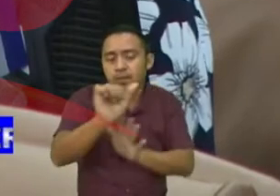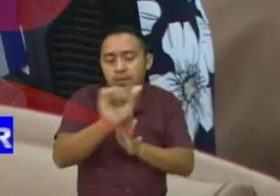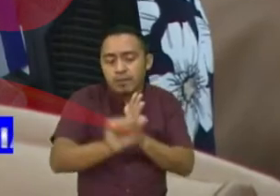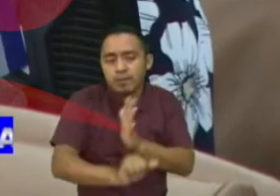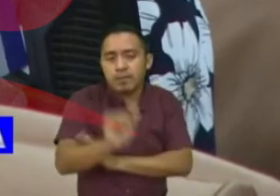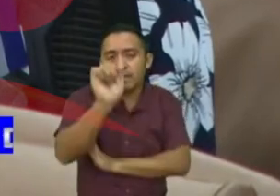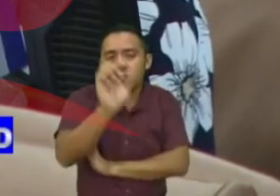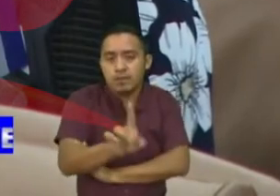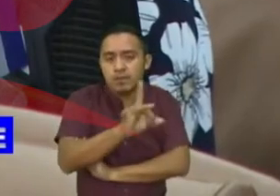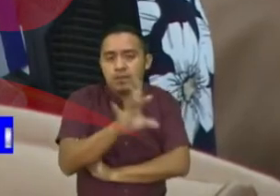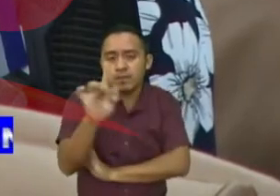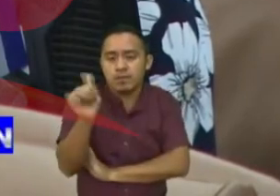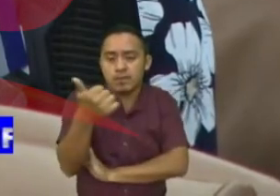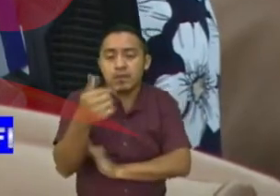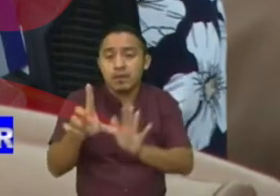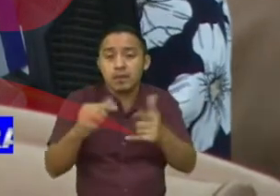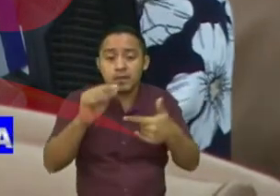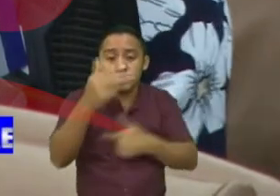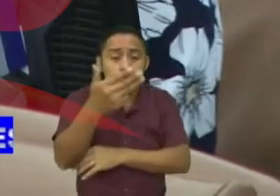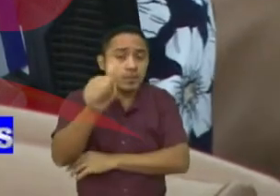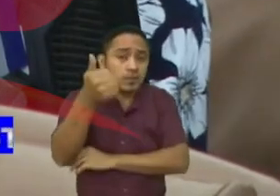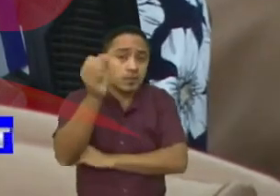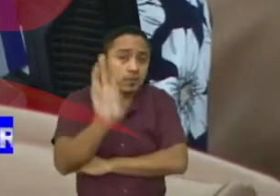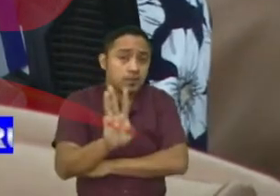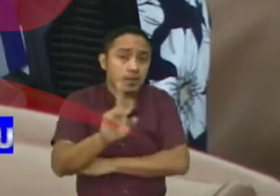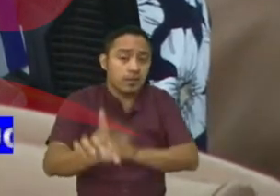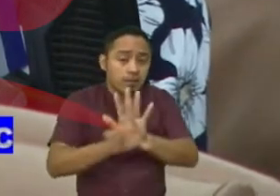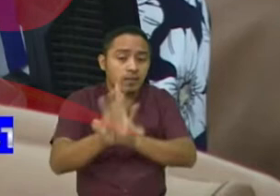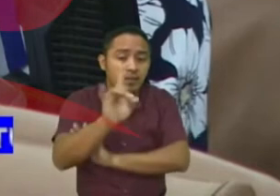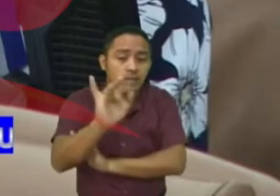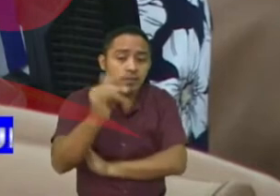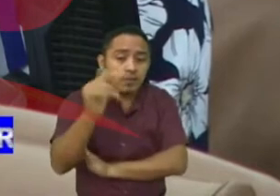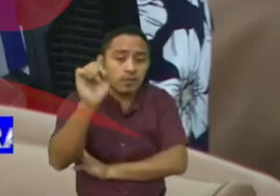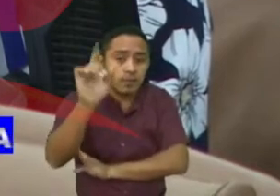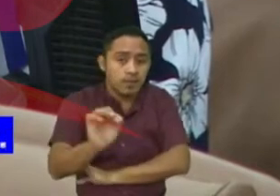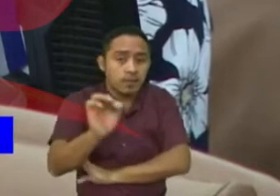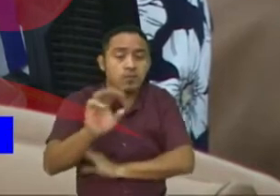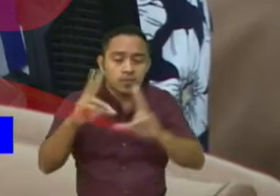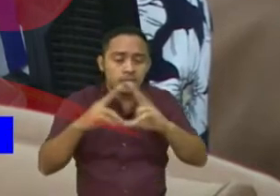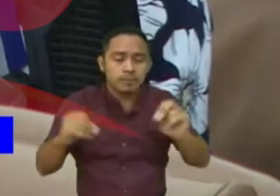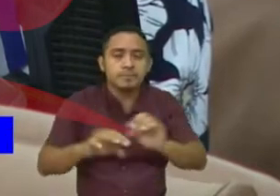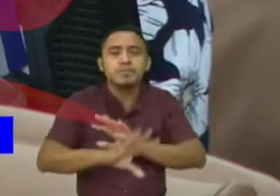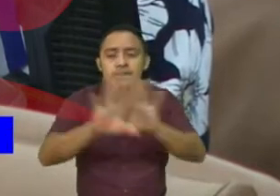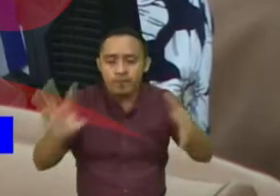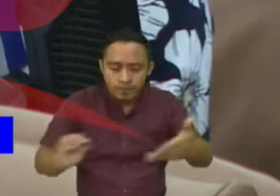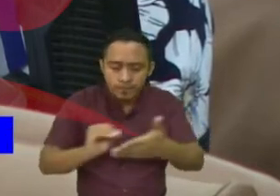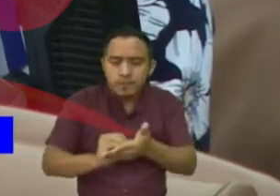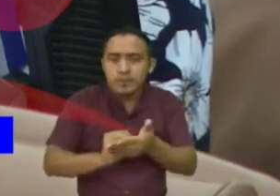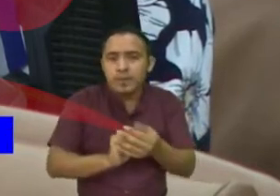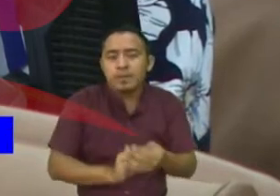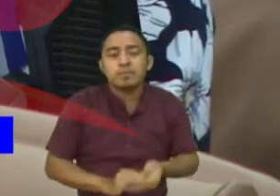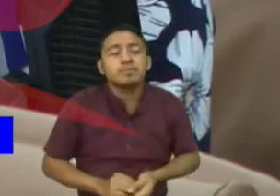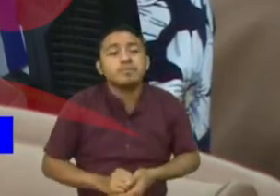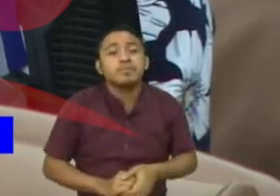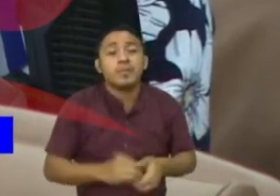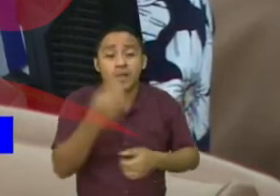y 16 de la ley número 963, ley del digesto jurídico nicaragüense, resultando el registro de normas vigentes y el registro de